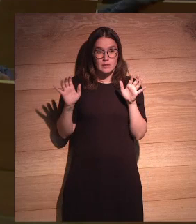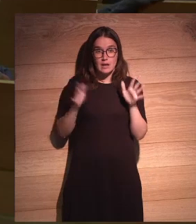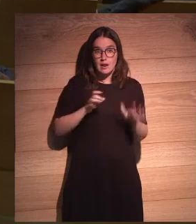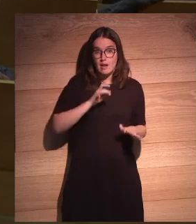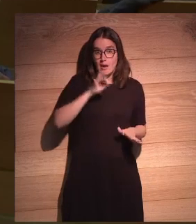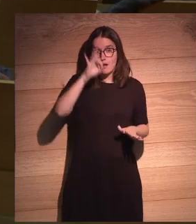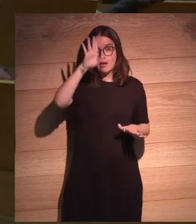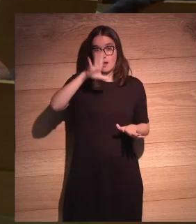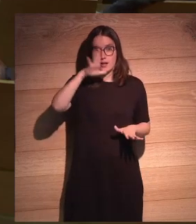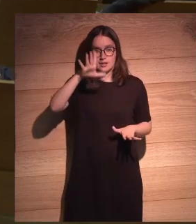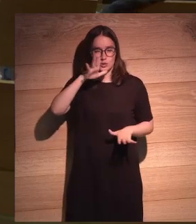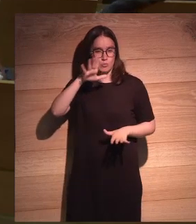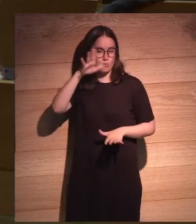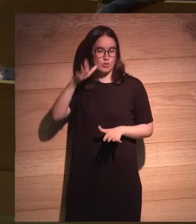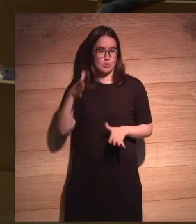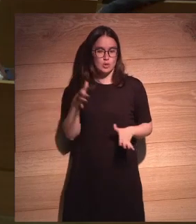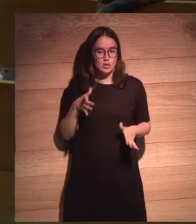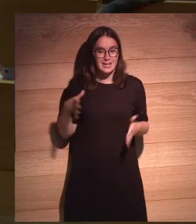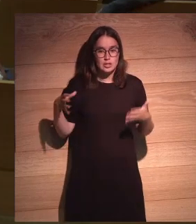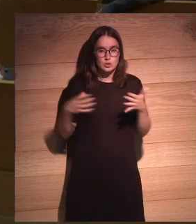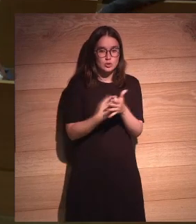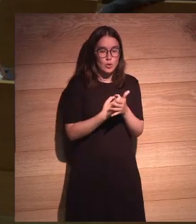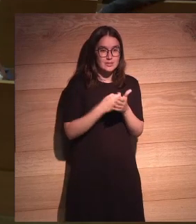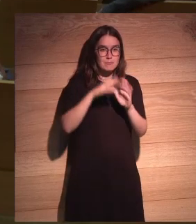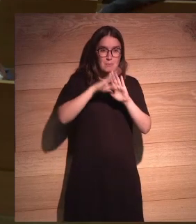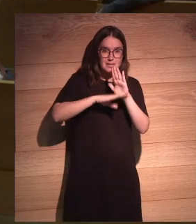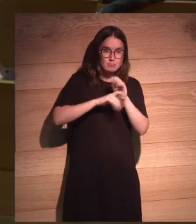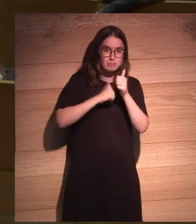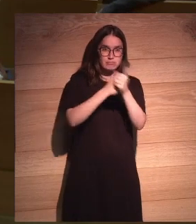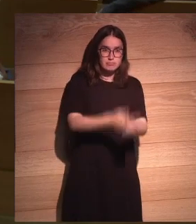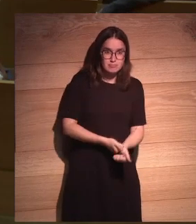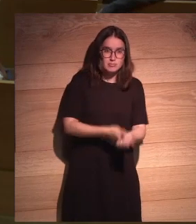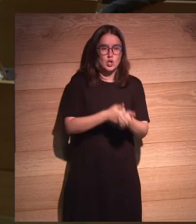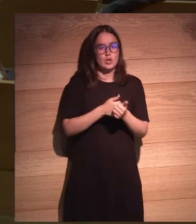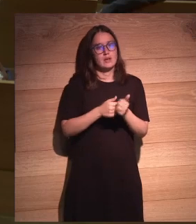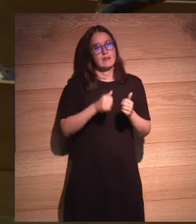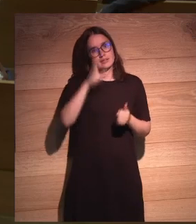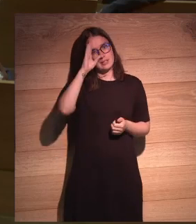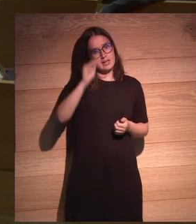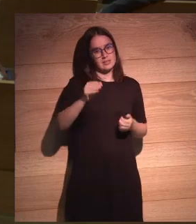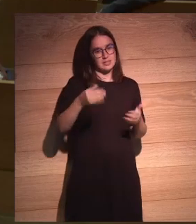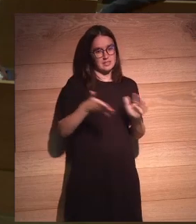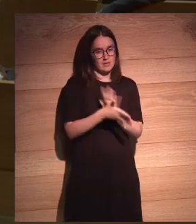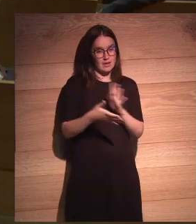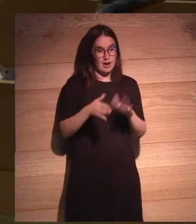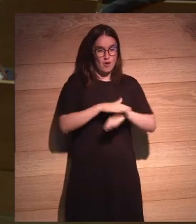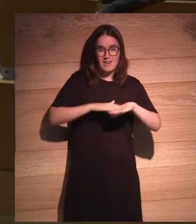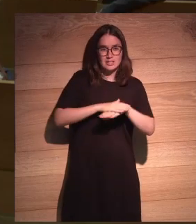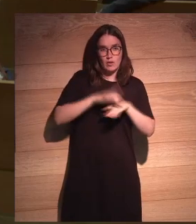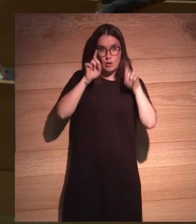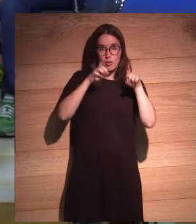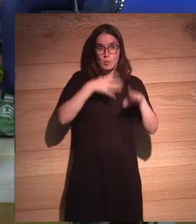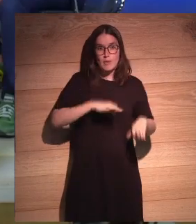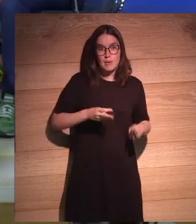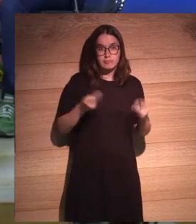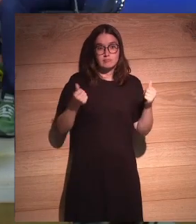asombro, la idea de asombro central, y que todo esté tan pautado con el acompañamiento inteligente que haga que se pierda lo esencial de la educación.